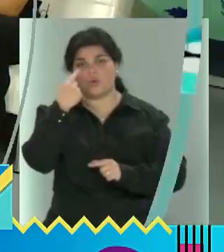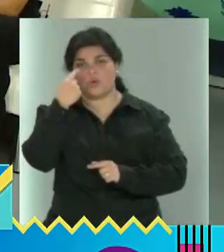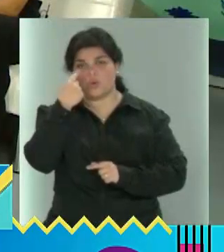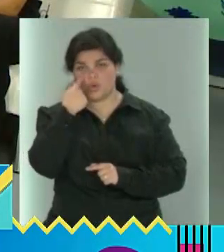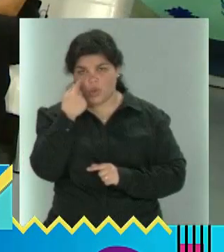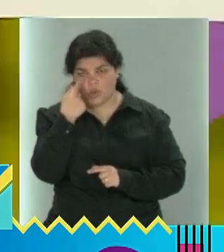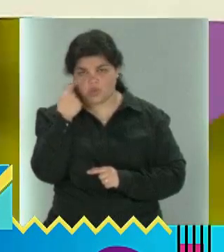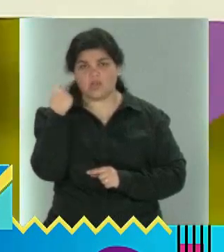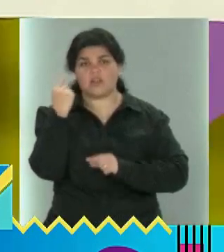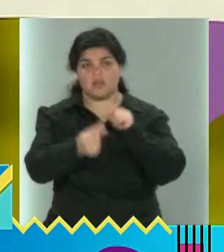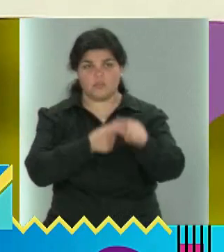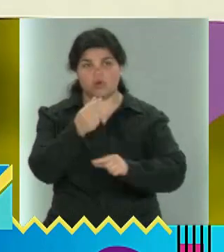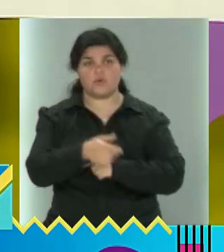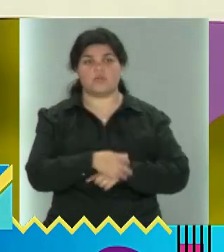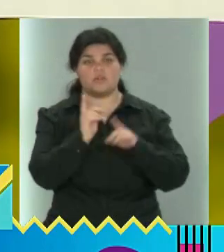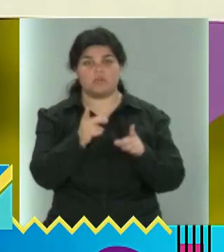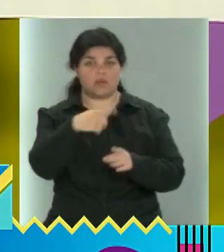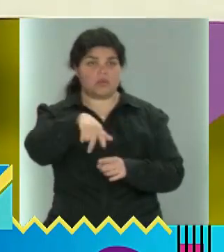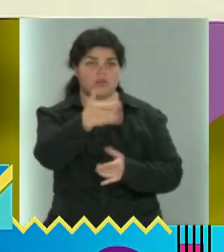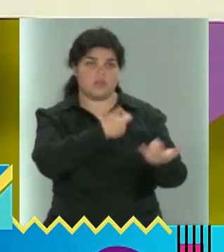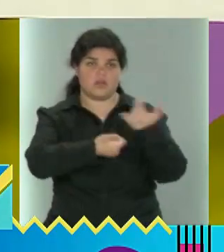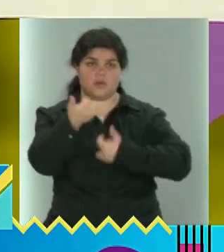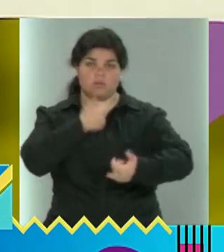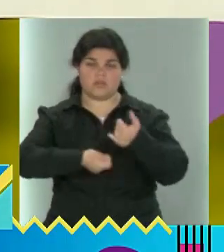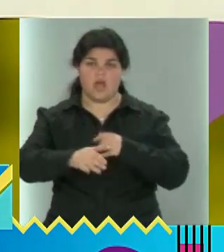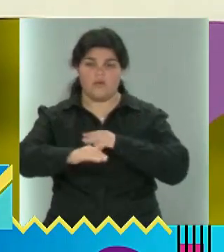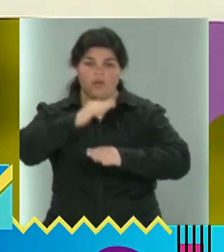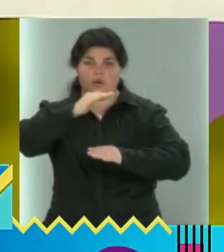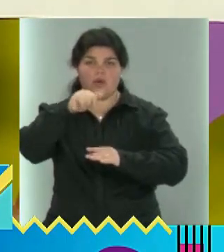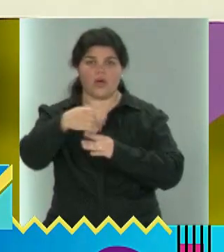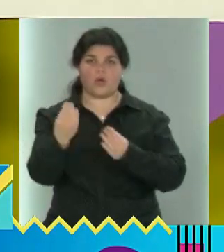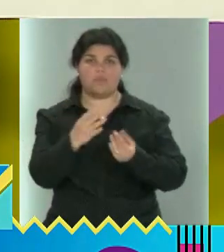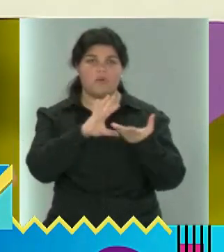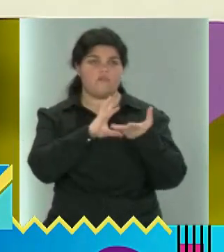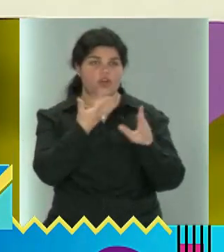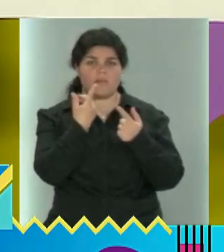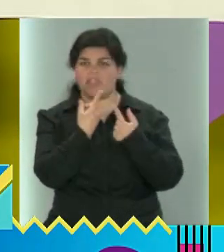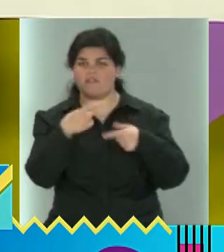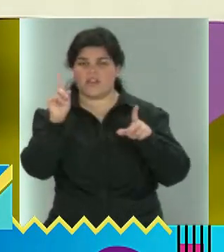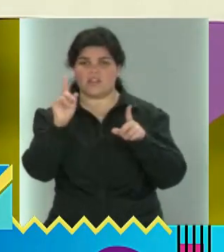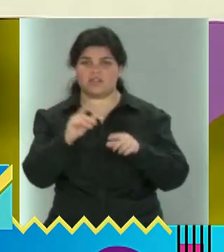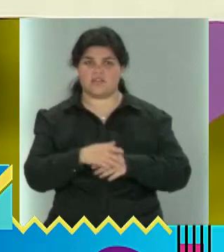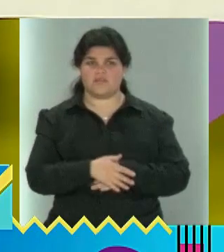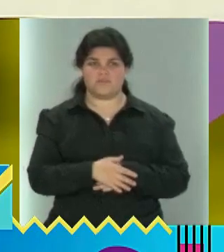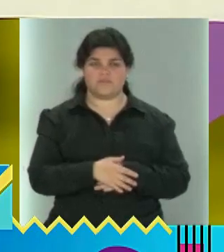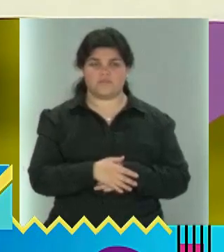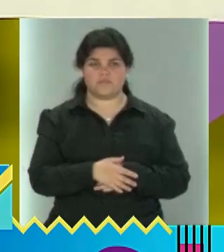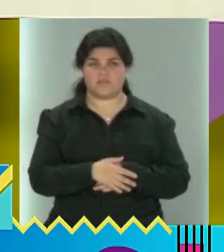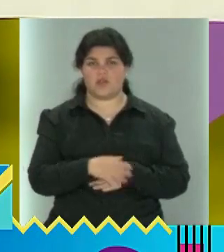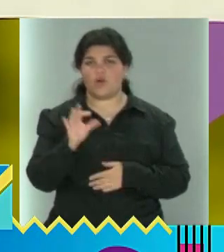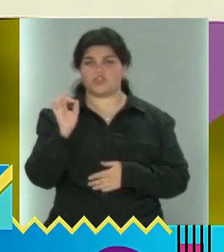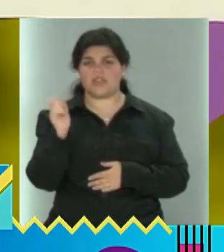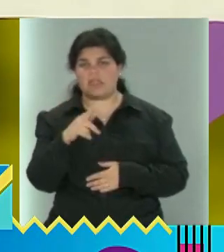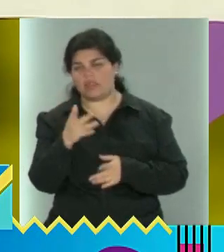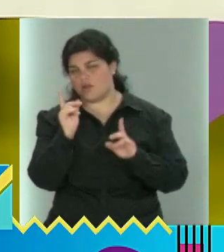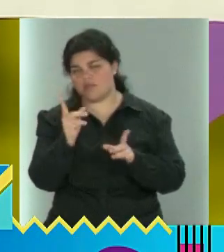este segmento. En este caso, bueno, lo que dicen ustedes, artes marciales quizás tomadas de otra visión, no más occidental, si se quiere, lo hablábamos también